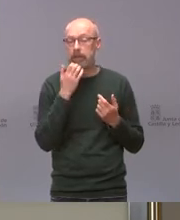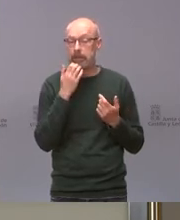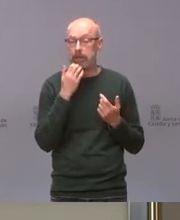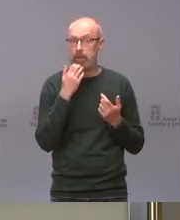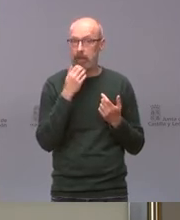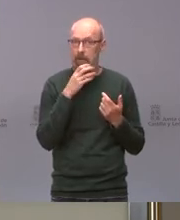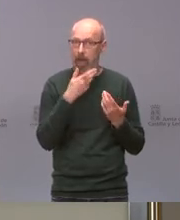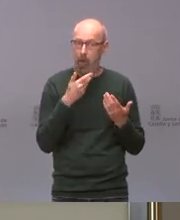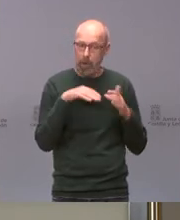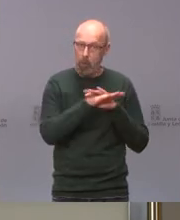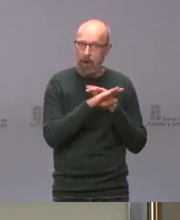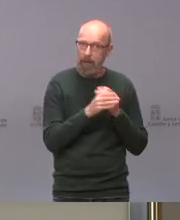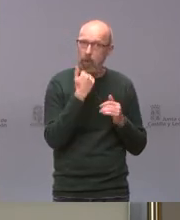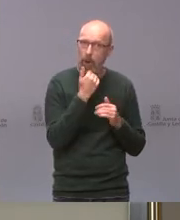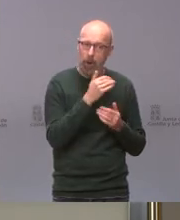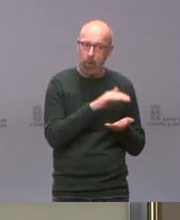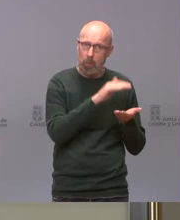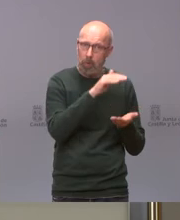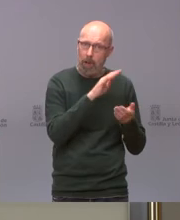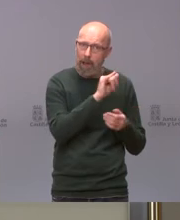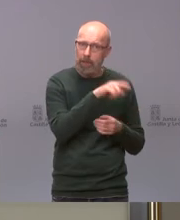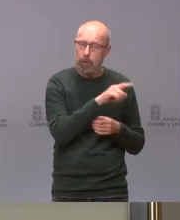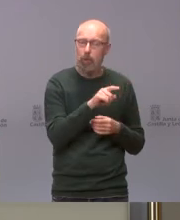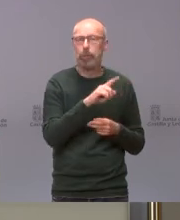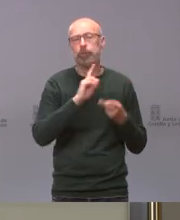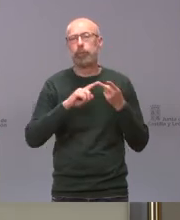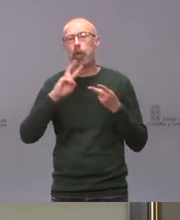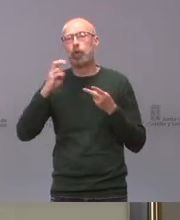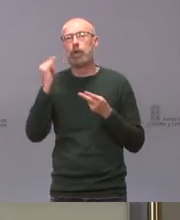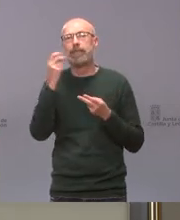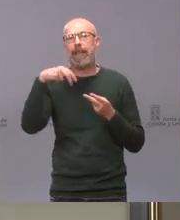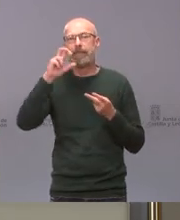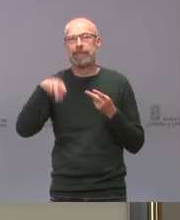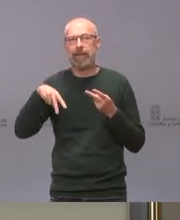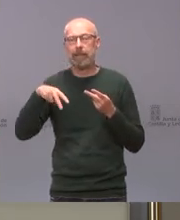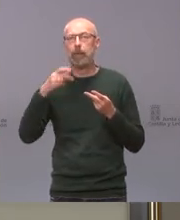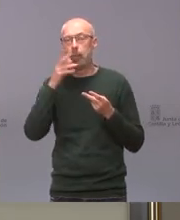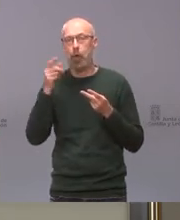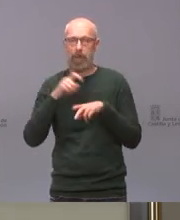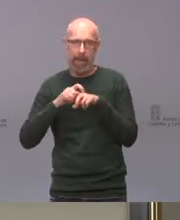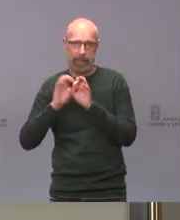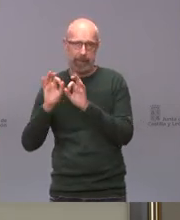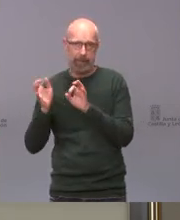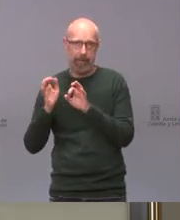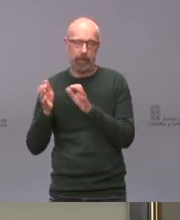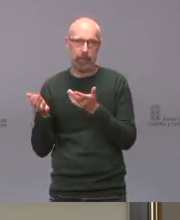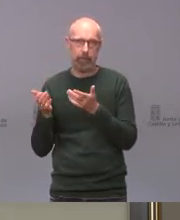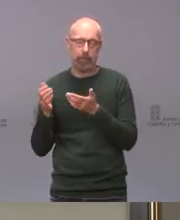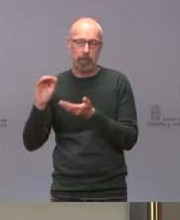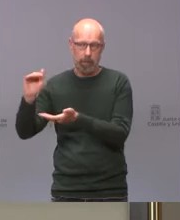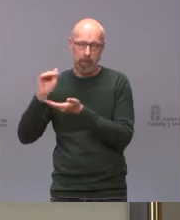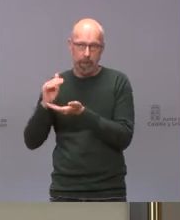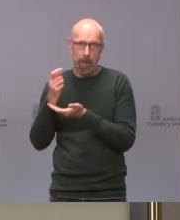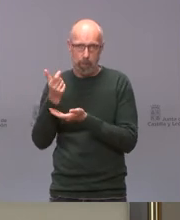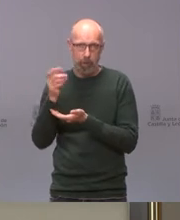algún tipo de stock hasta este envío de 16.000 dosis. Y por otro lado, de Janssen, si teniendo en cuenta sus características, que de momento son pocas y es unidosis,